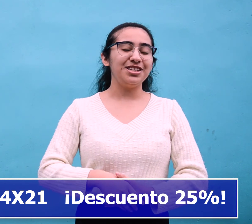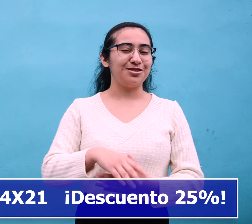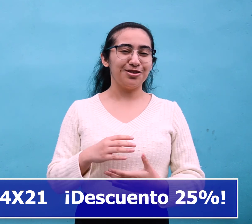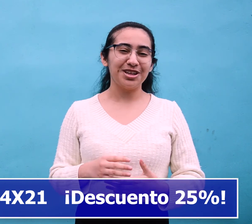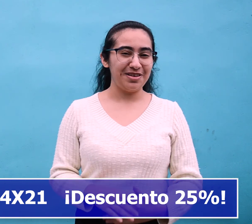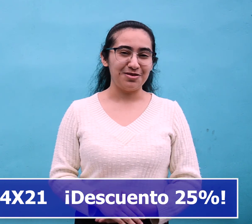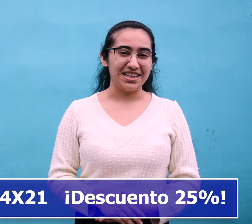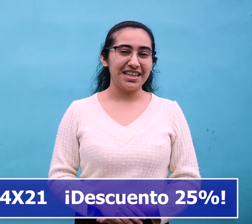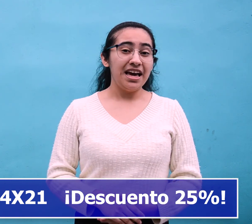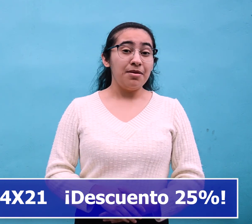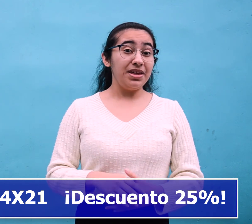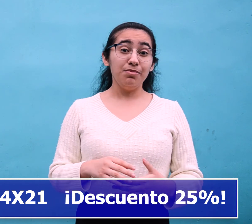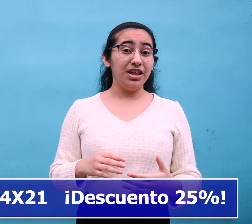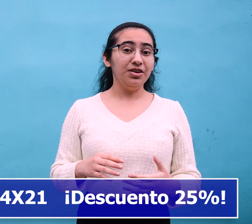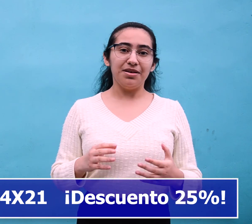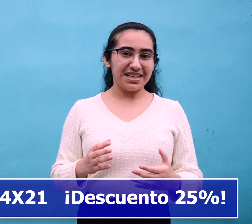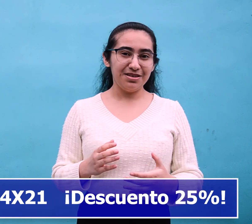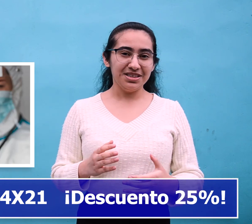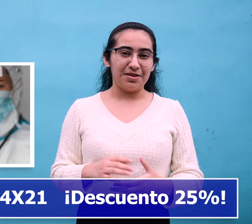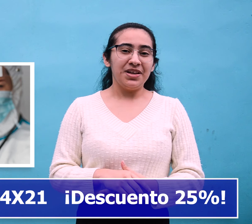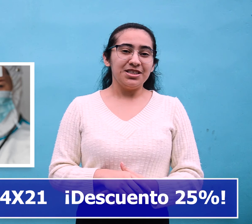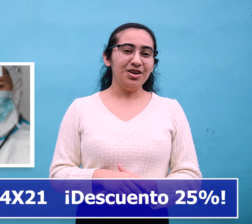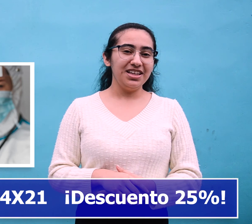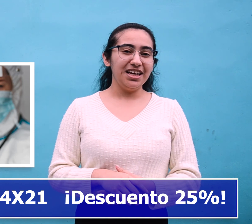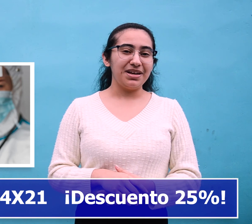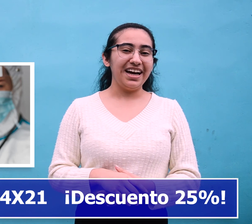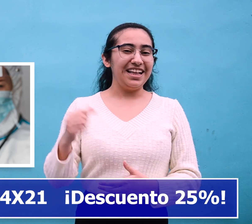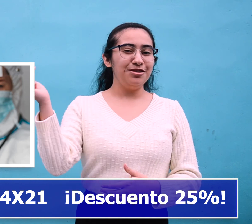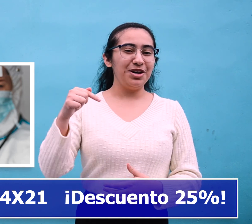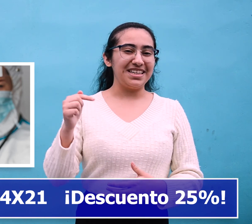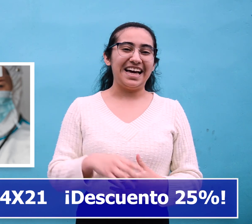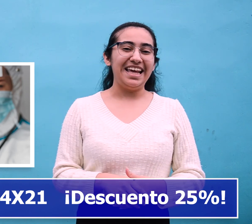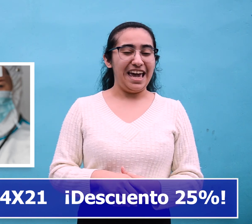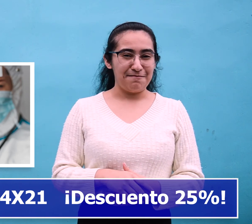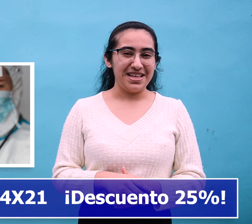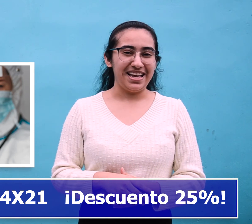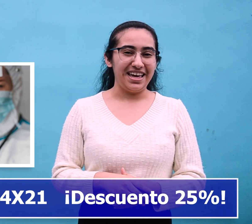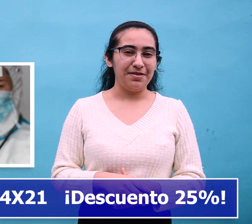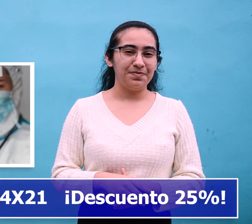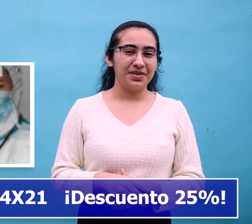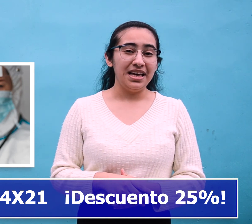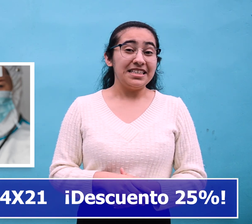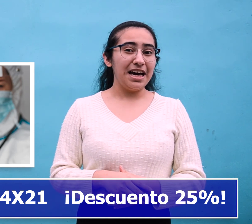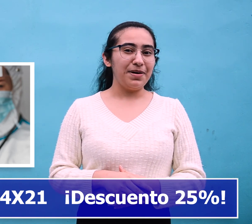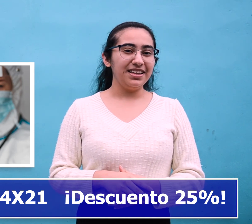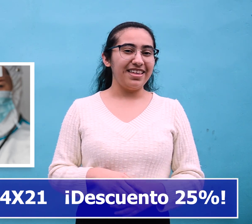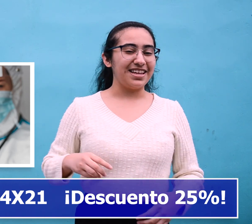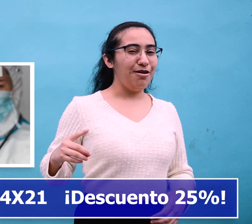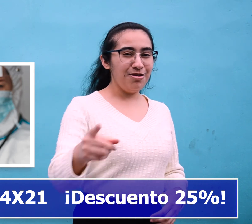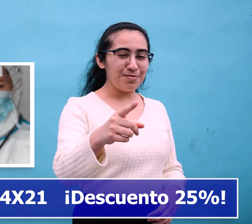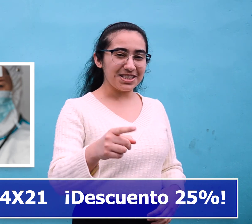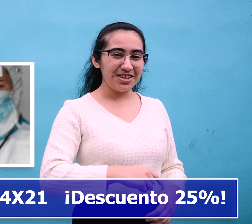en su tour de vacunas viven modelo que más le guste sólo tiene que marcar el número que sale en pantalla sea